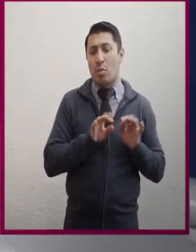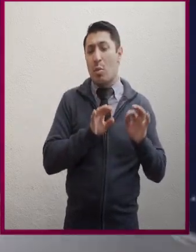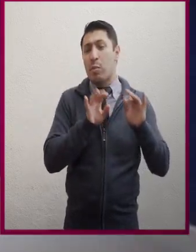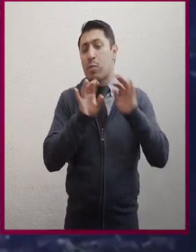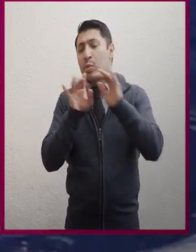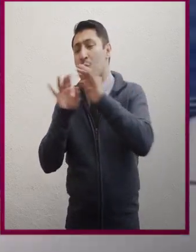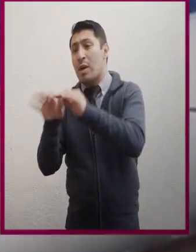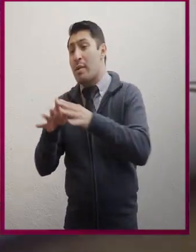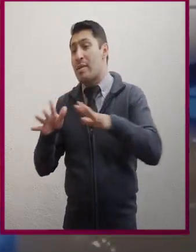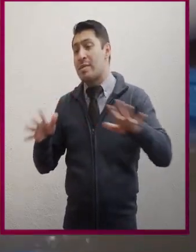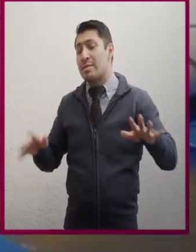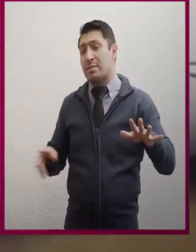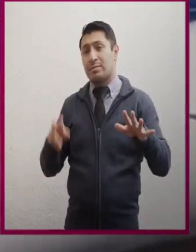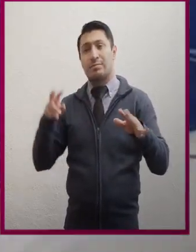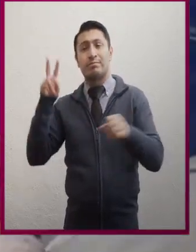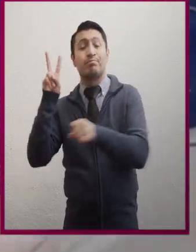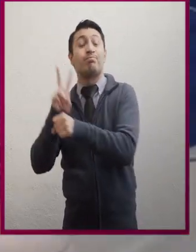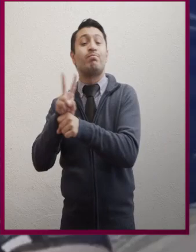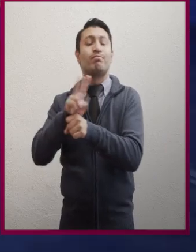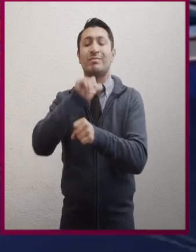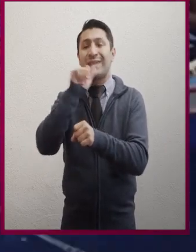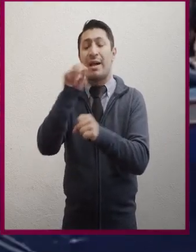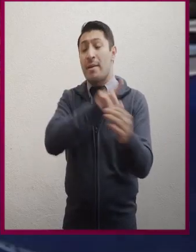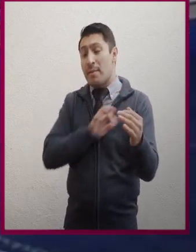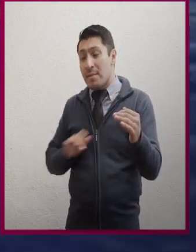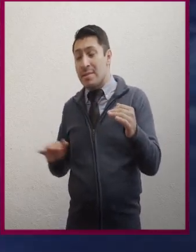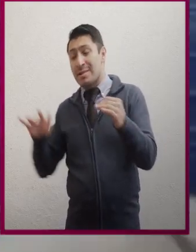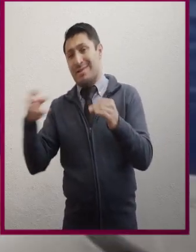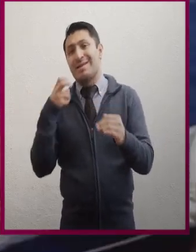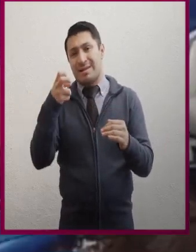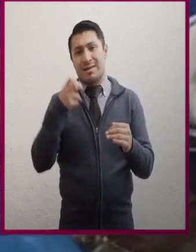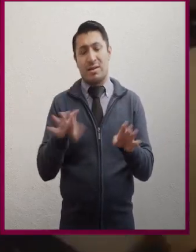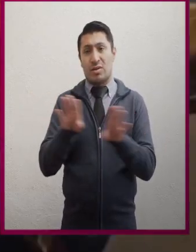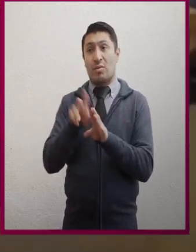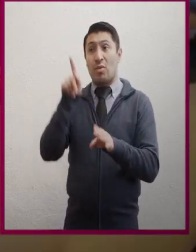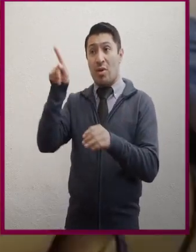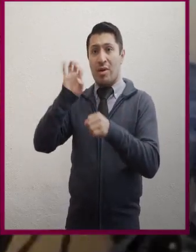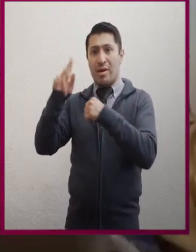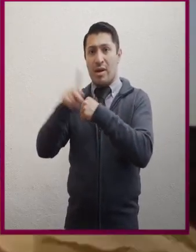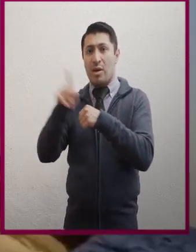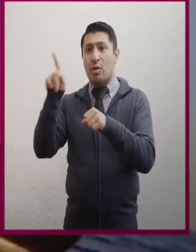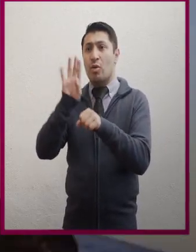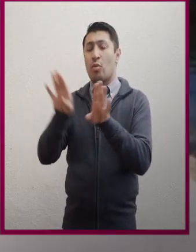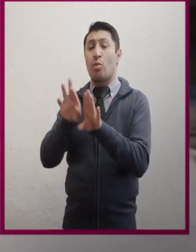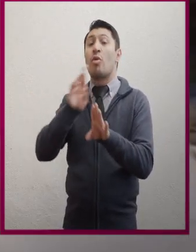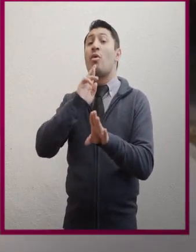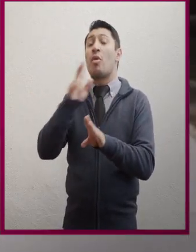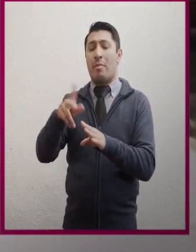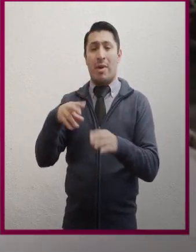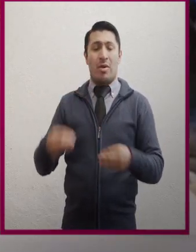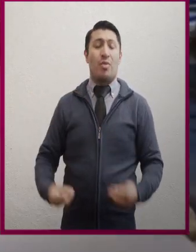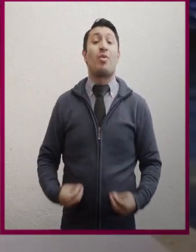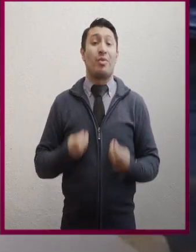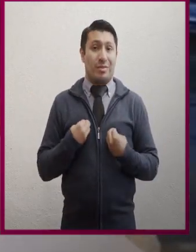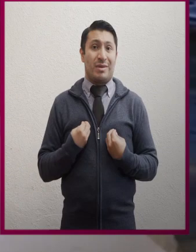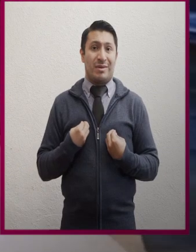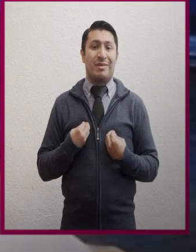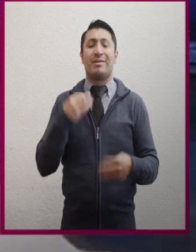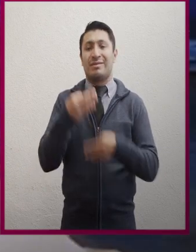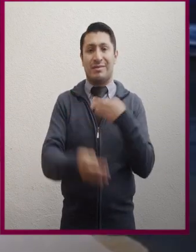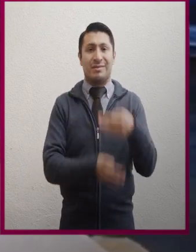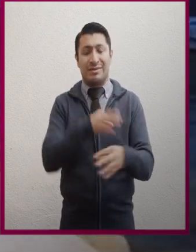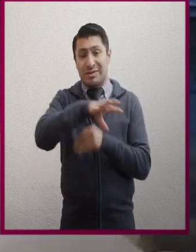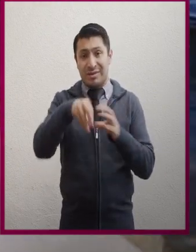migrantes eligen playas menos vigiladas para zarpar hacia el continente europeo que ven como el paraíso o la tierra